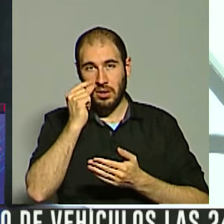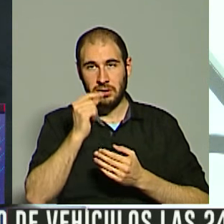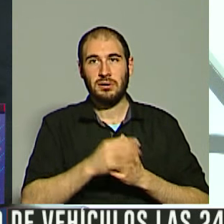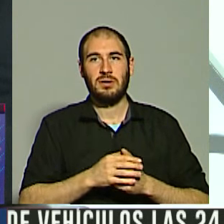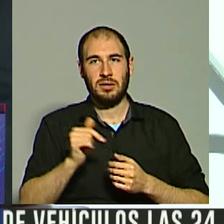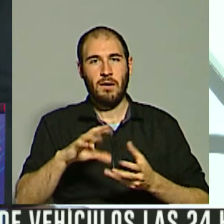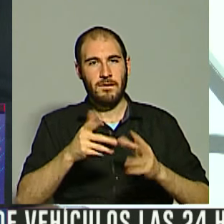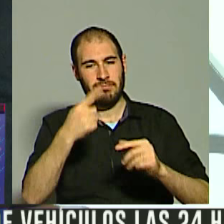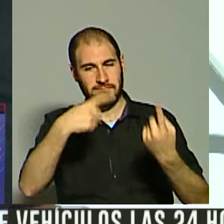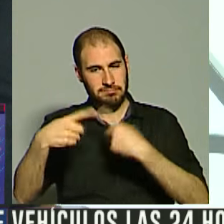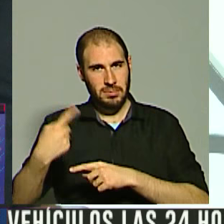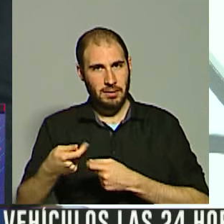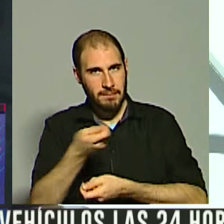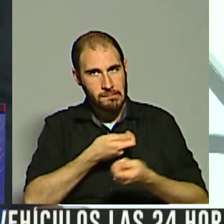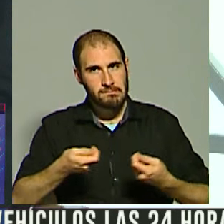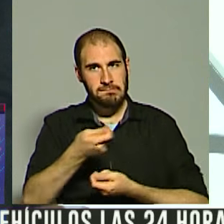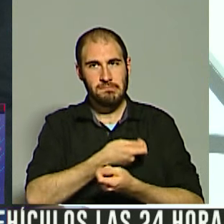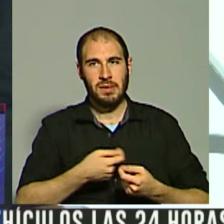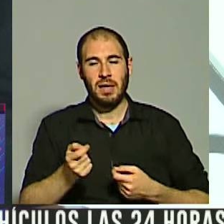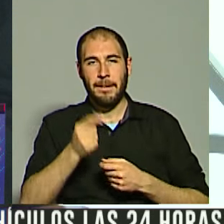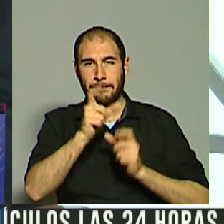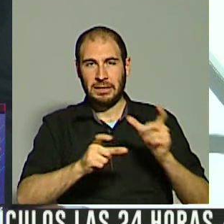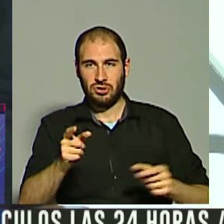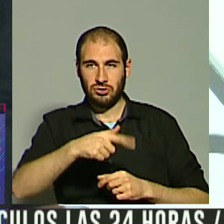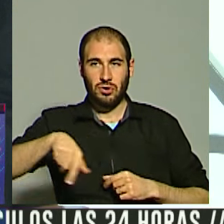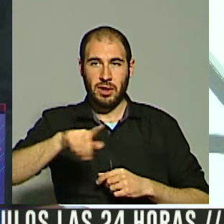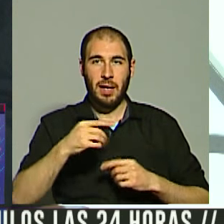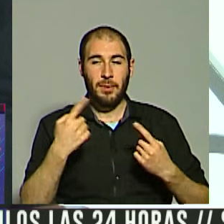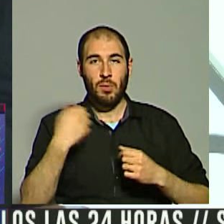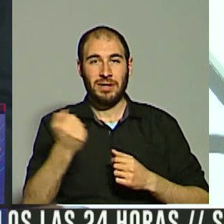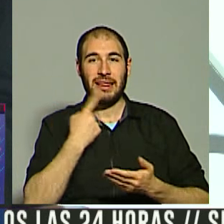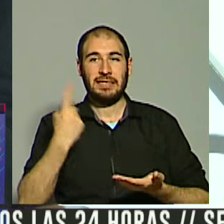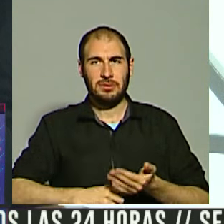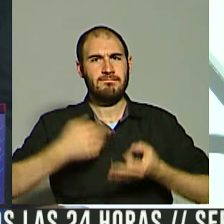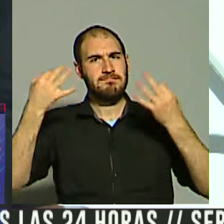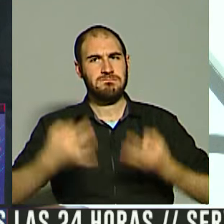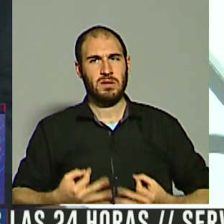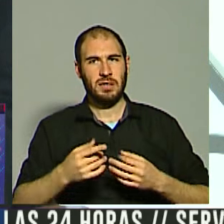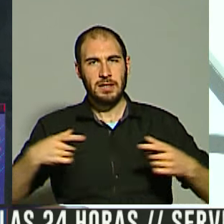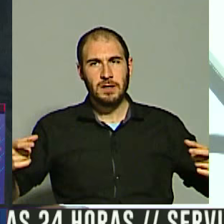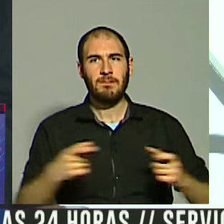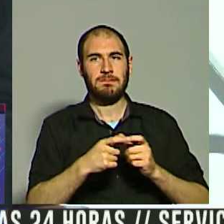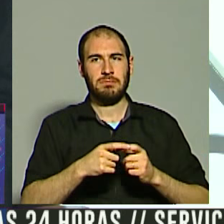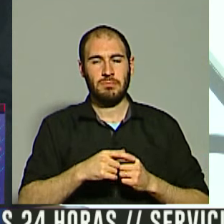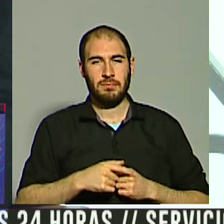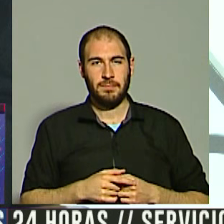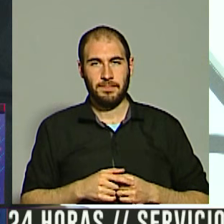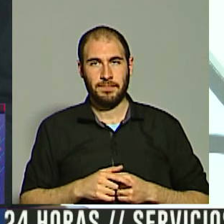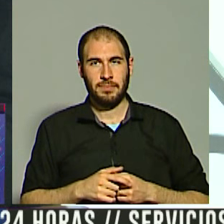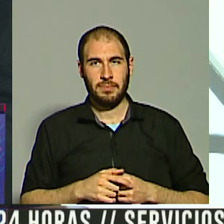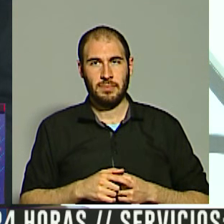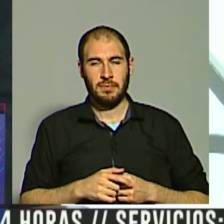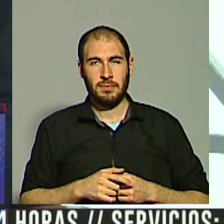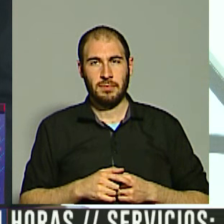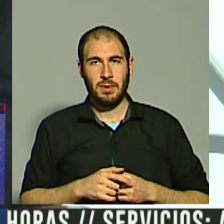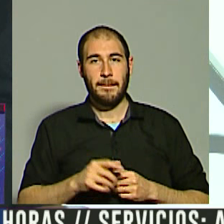tienen distintas variables para jugar ahí con el personal. Lo importante es que tomen una decisión seria de reducir considerablemente. En